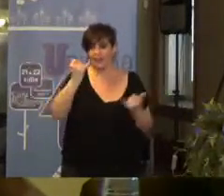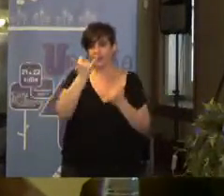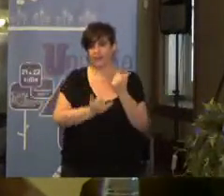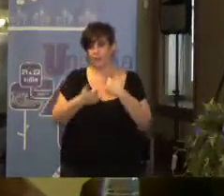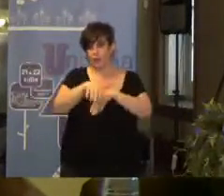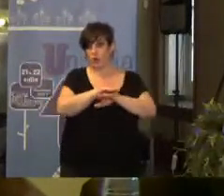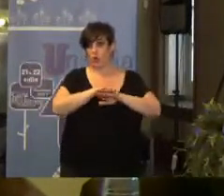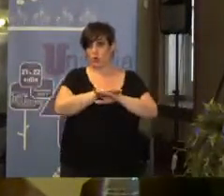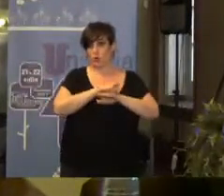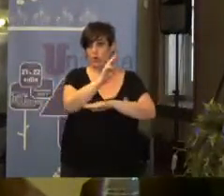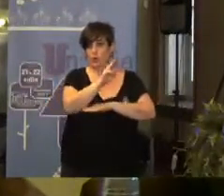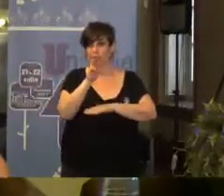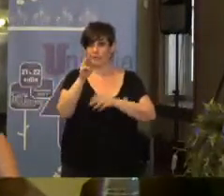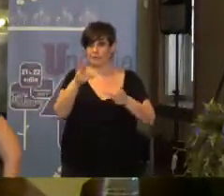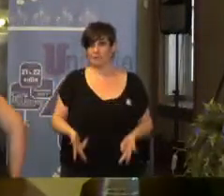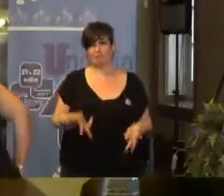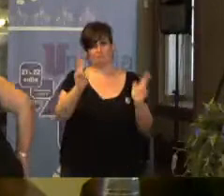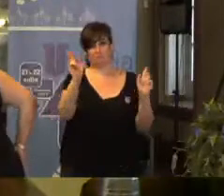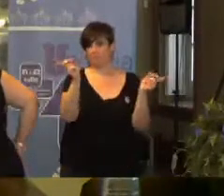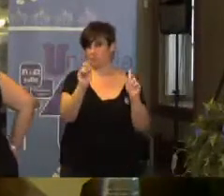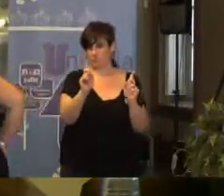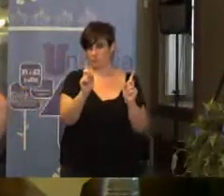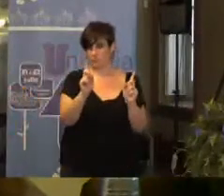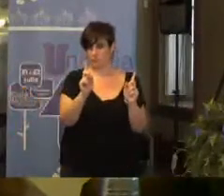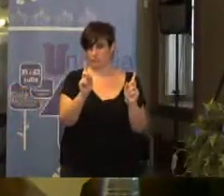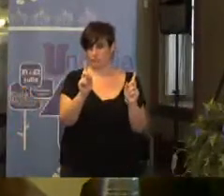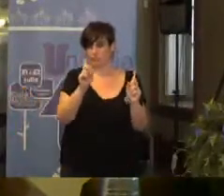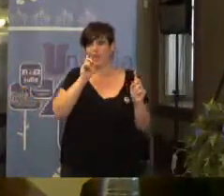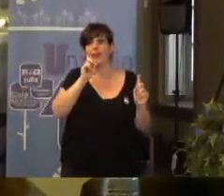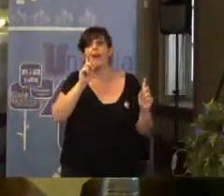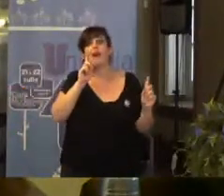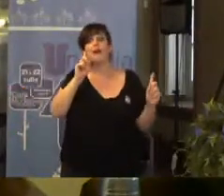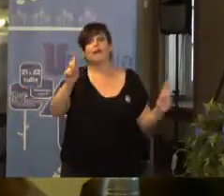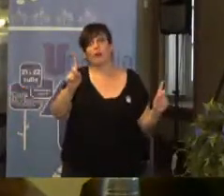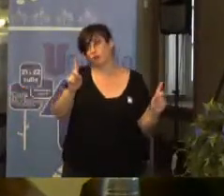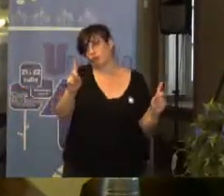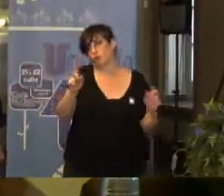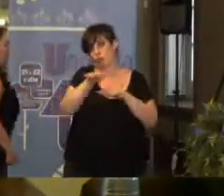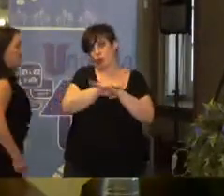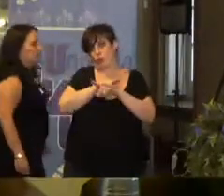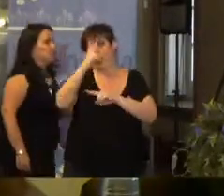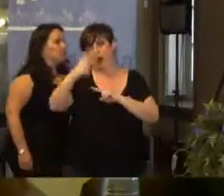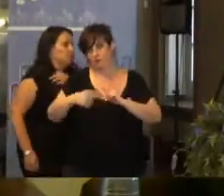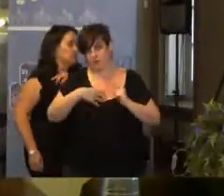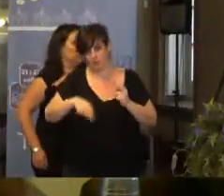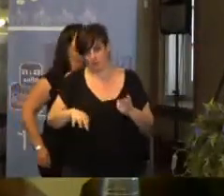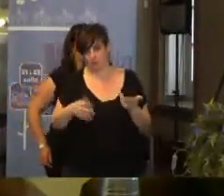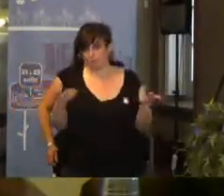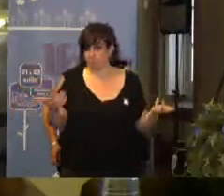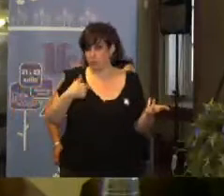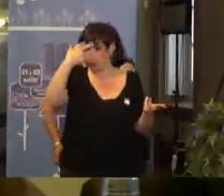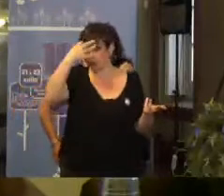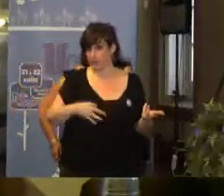o Partido Popular sempre que fora posible o que non gobernara. Polo tanto, eu creo que